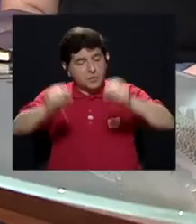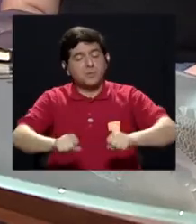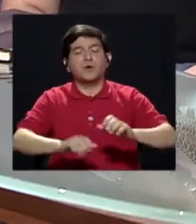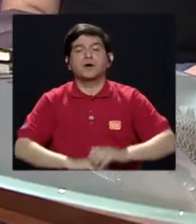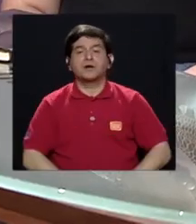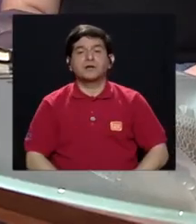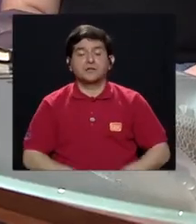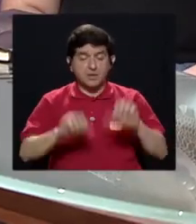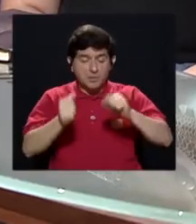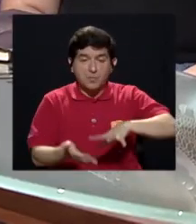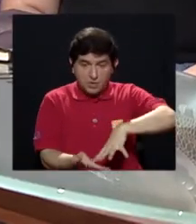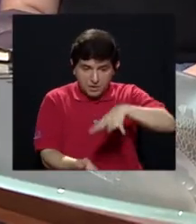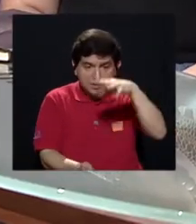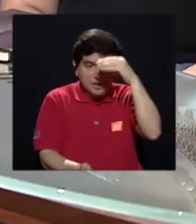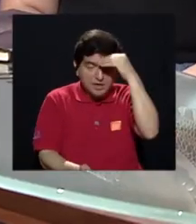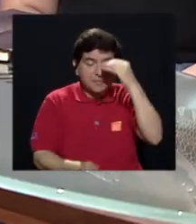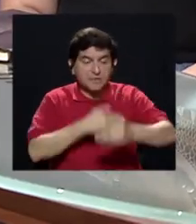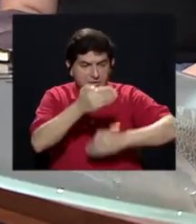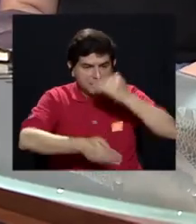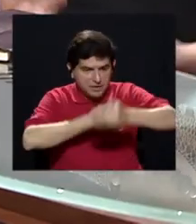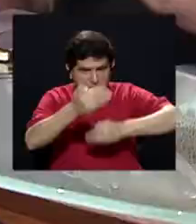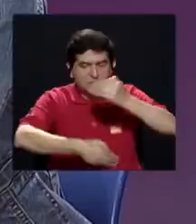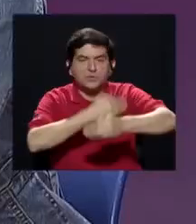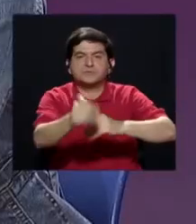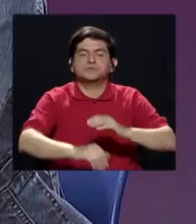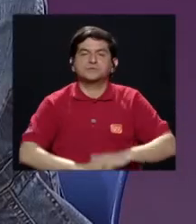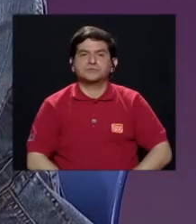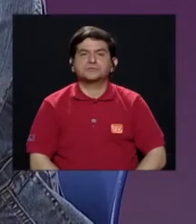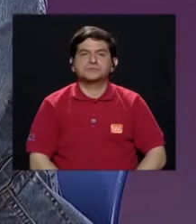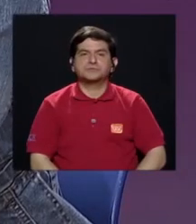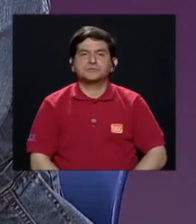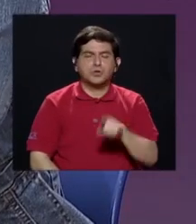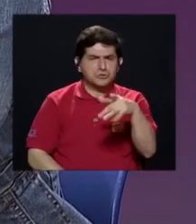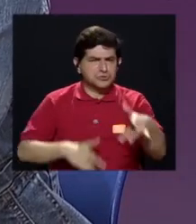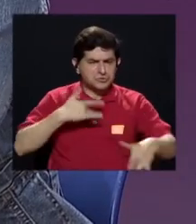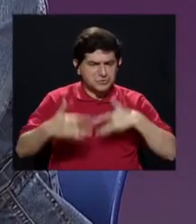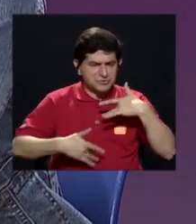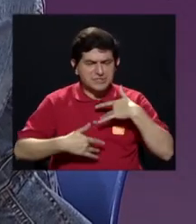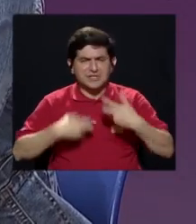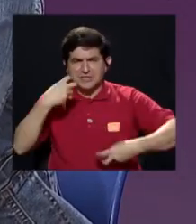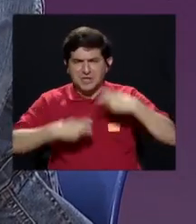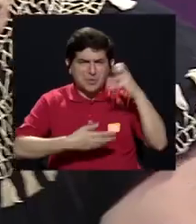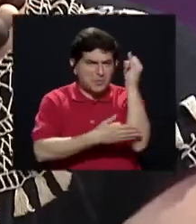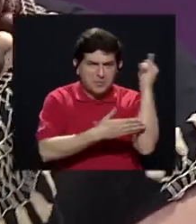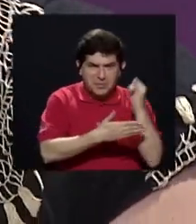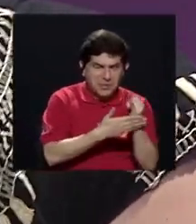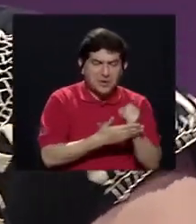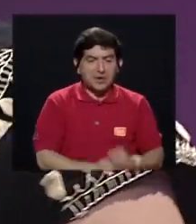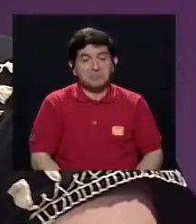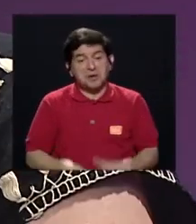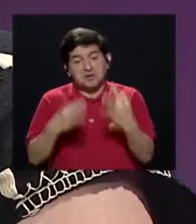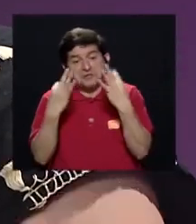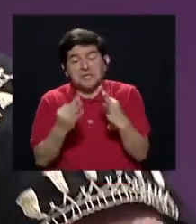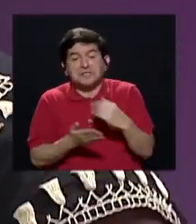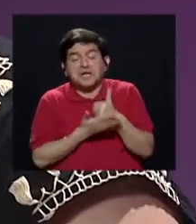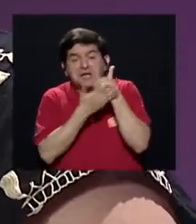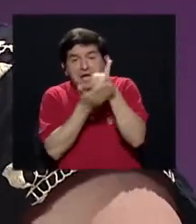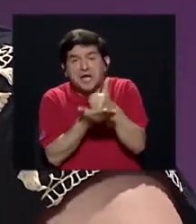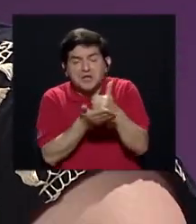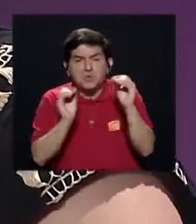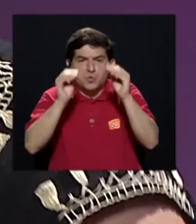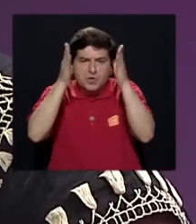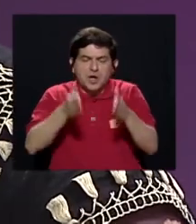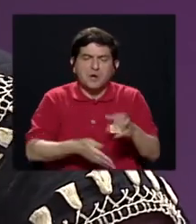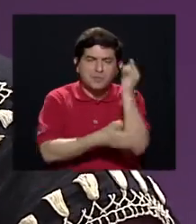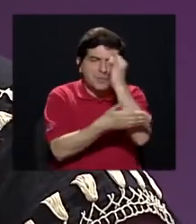Puede ir adquiriendo el conocimiento en el camino. Uh-huh. Sí, sí, sí. Si sentís que tenés problemas en dibujo, pues busca ayuda con algún profesor